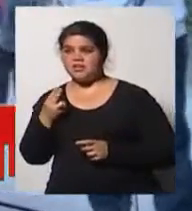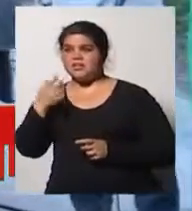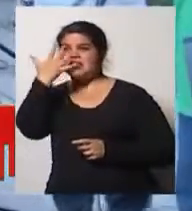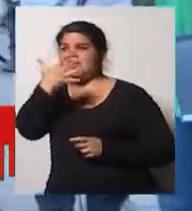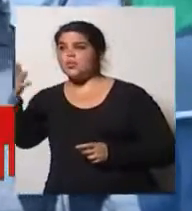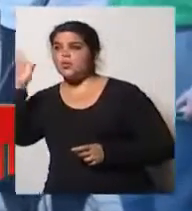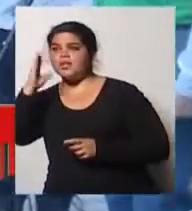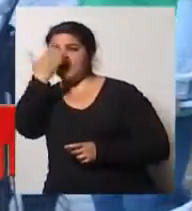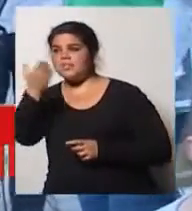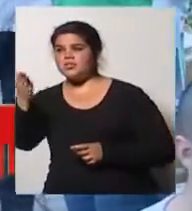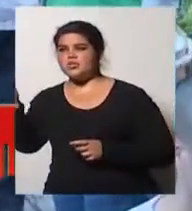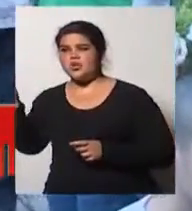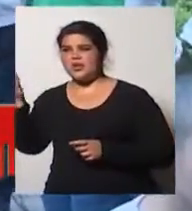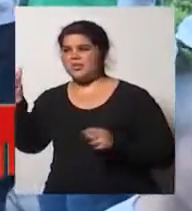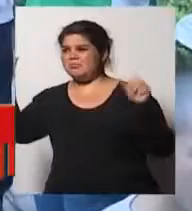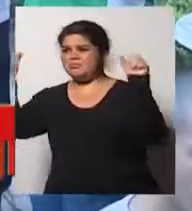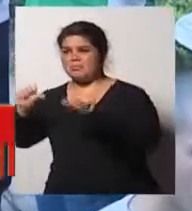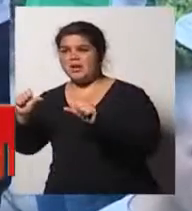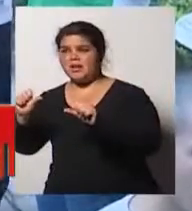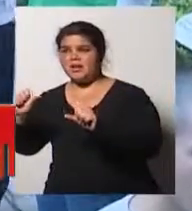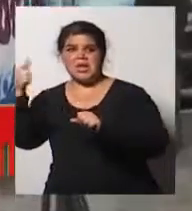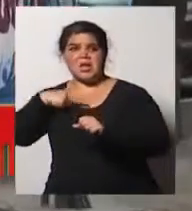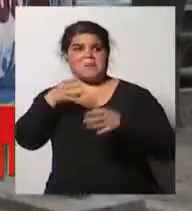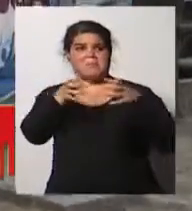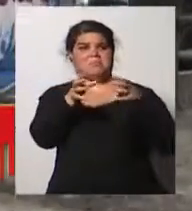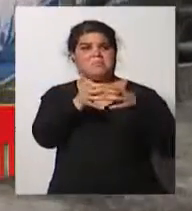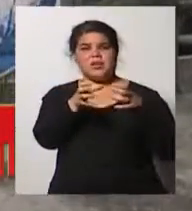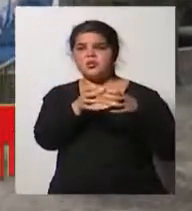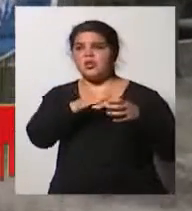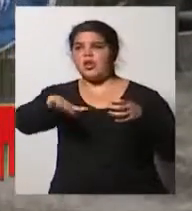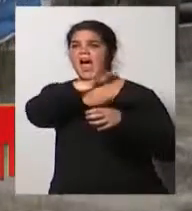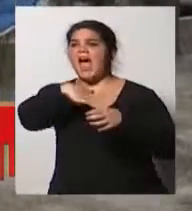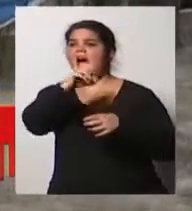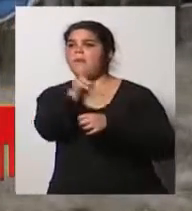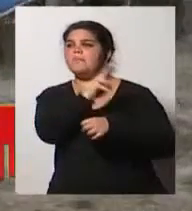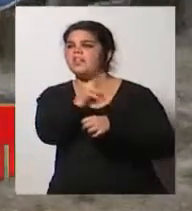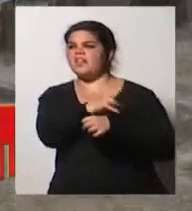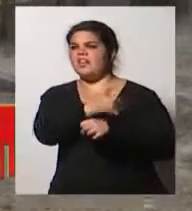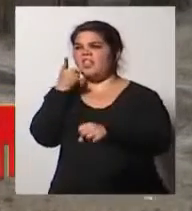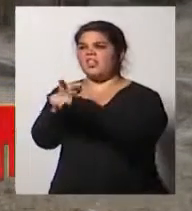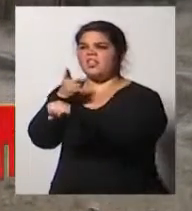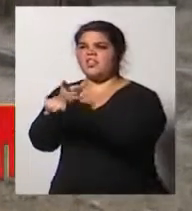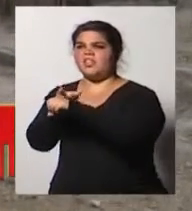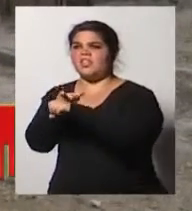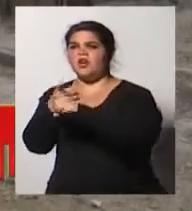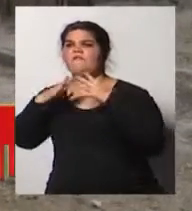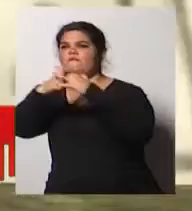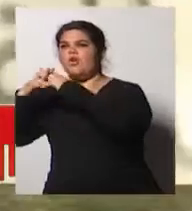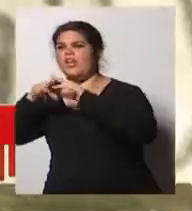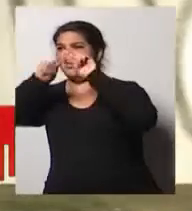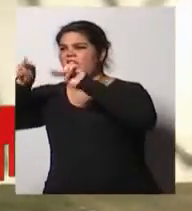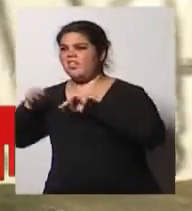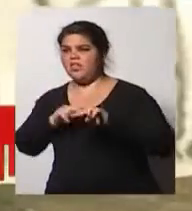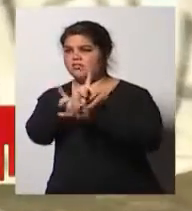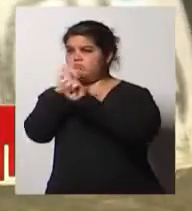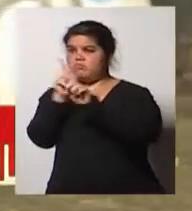quedaron afectadas y no hubo ninguna manifestación de ambientalistas pidiendo que terminen con las bodegas. Ninguna. Estoy tratando de buscar